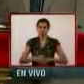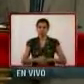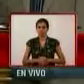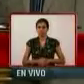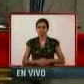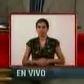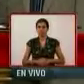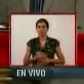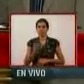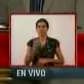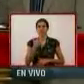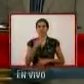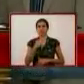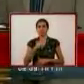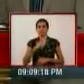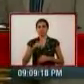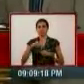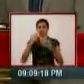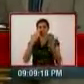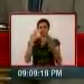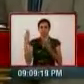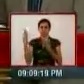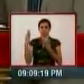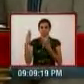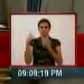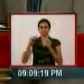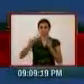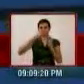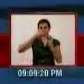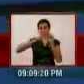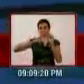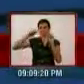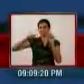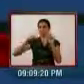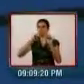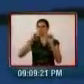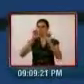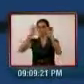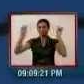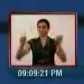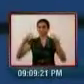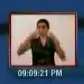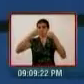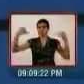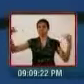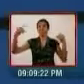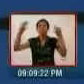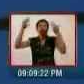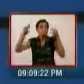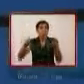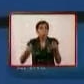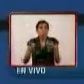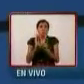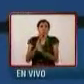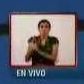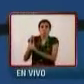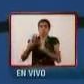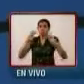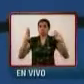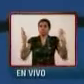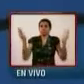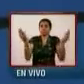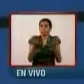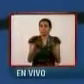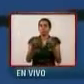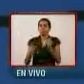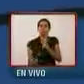Aquí están los conductores de un sistema con altos niveles de seguridad. Primera vez que en 30